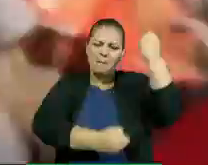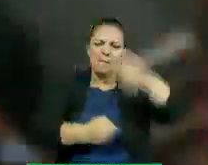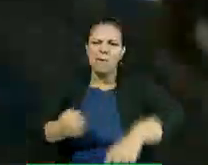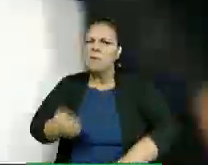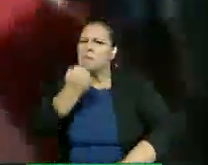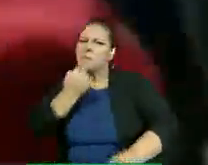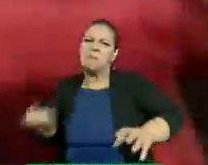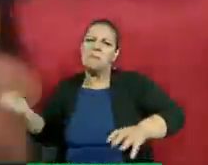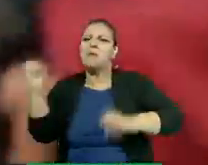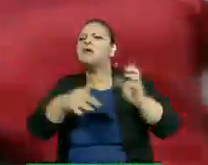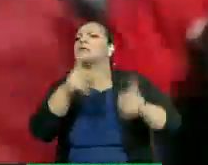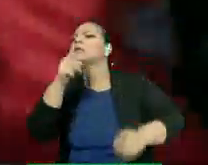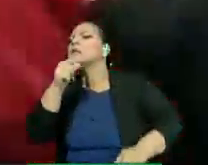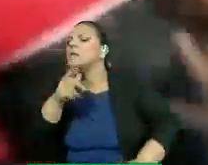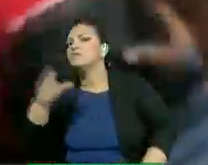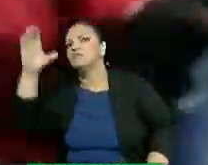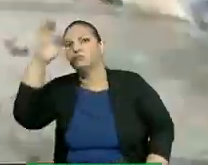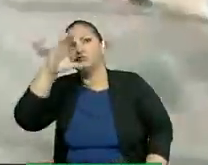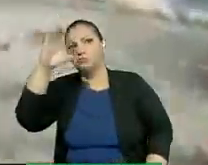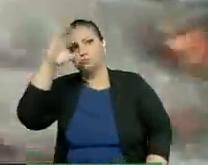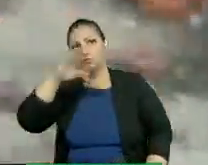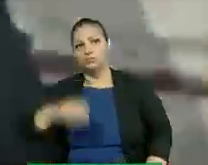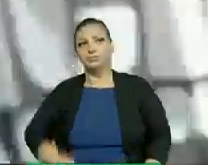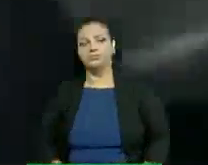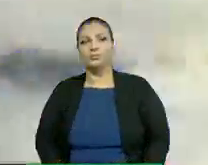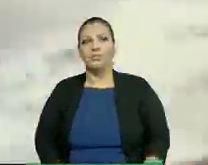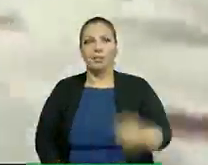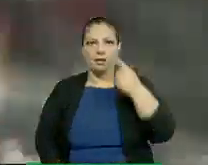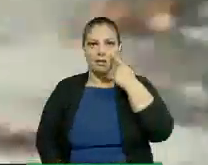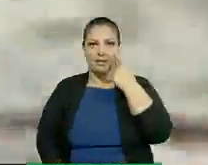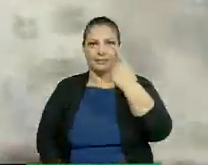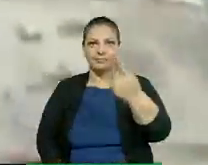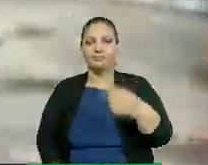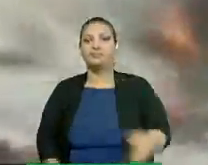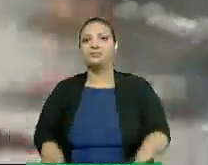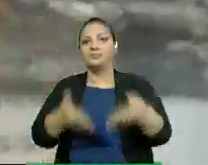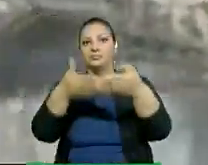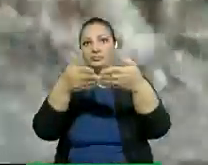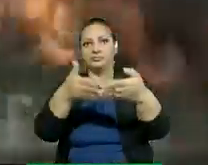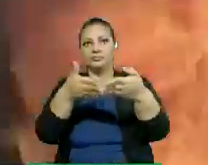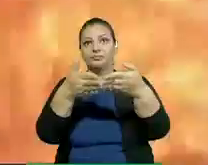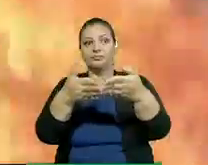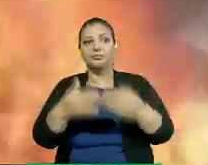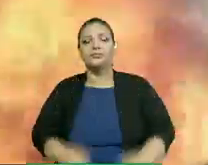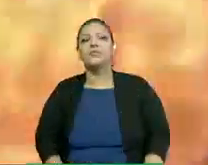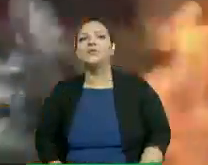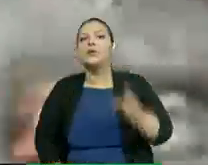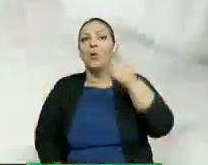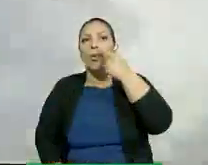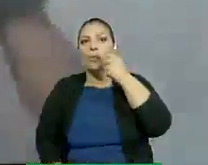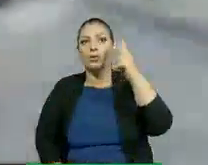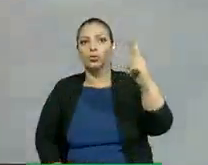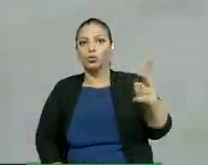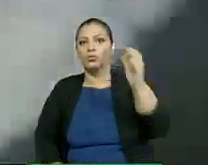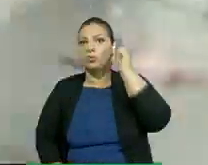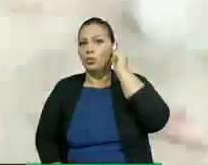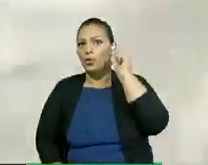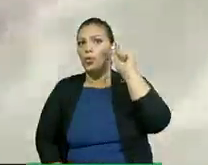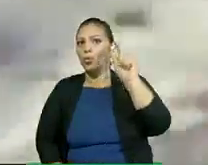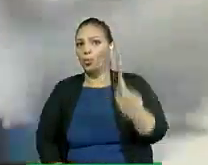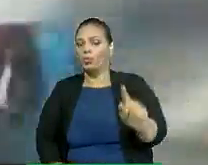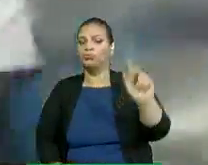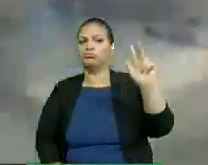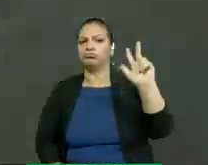que tres individuos, dos hombres y una mujer, intentaron secuestrar a varios niños se regó rápidamente entre los habitantes del centro de la parroquia de